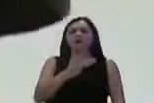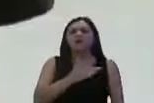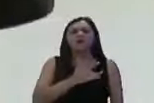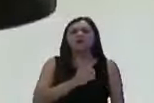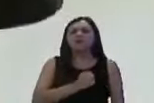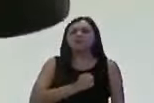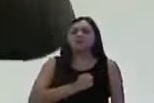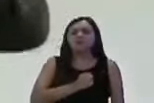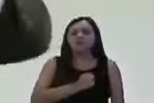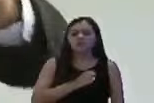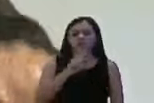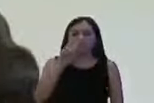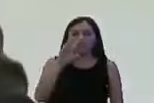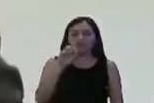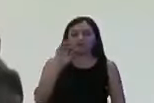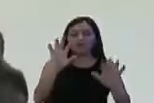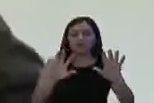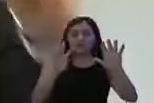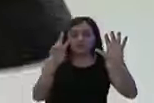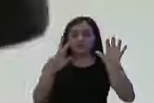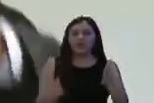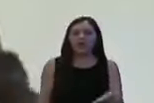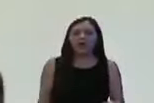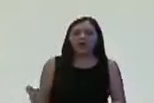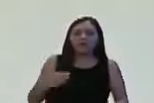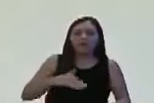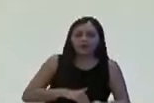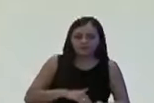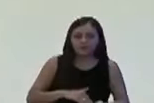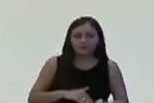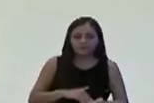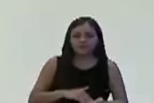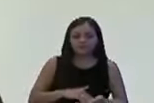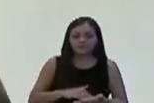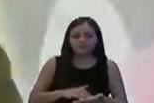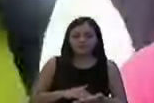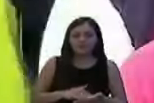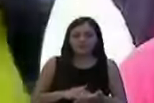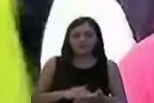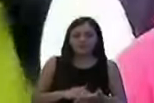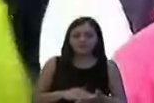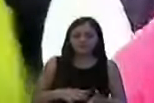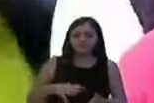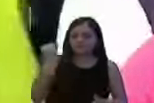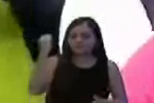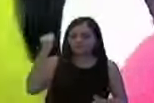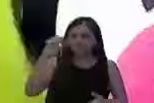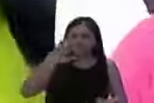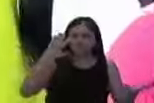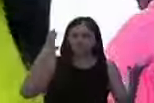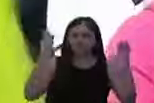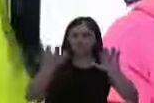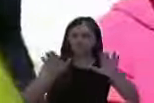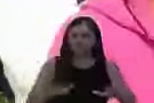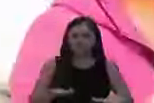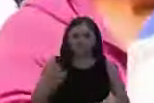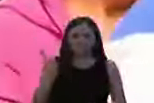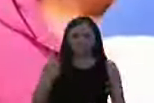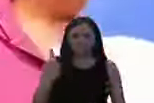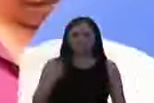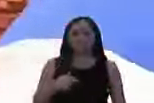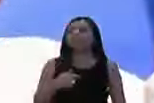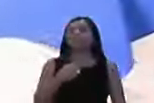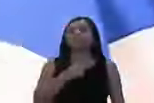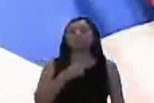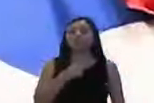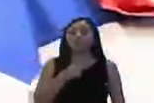2017 lo volveremos a vencer porque esta Revolución no la para nada ni nadie es mi primera